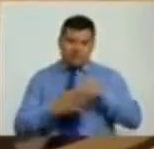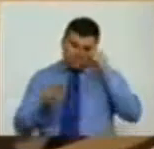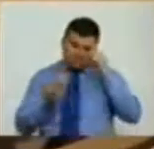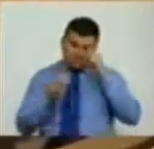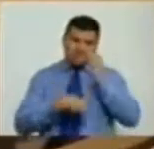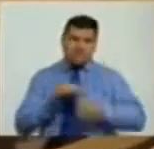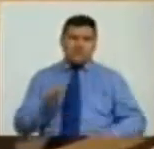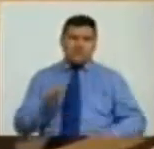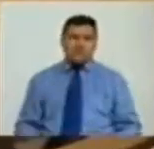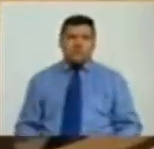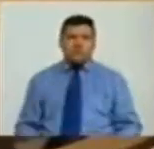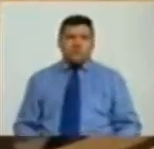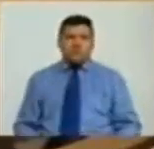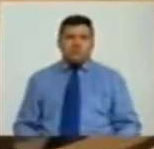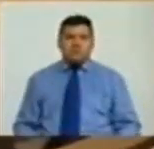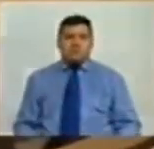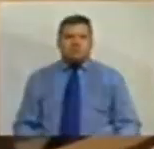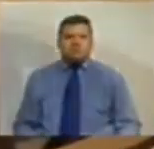final.